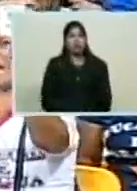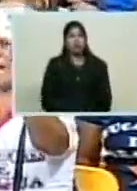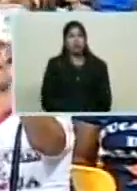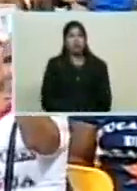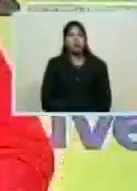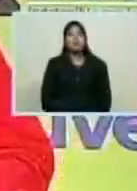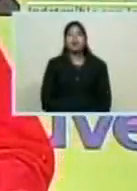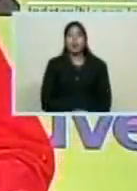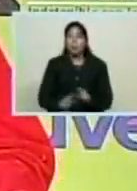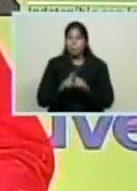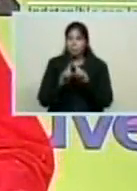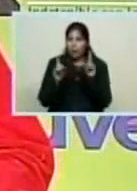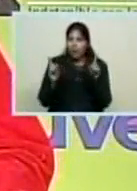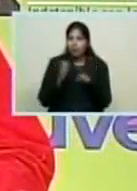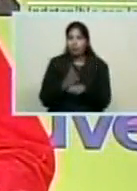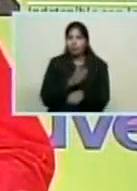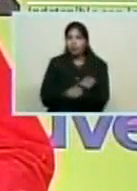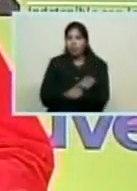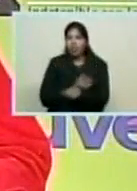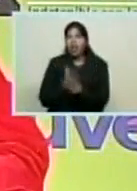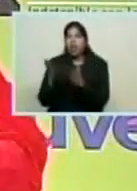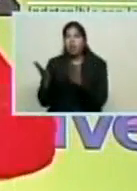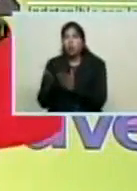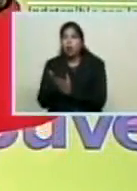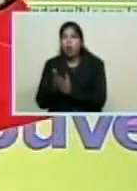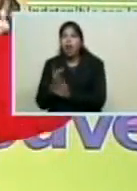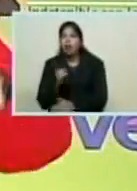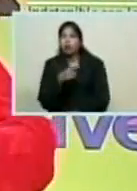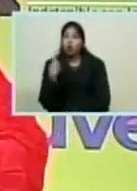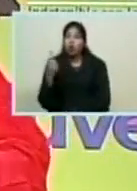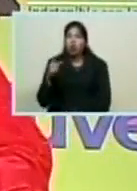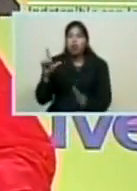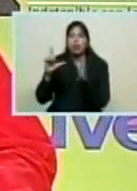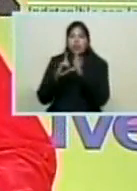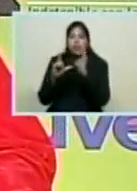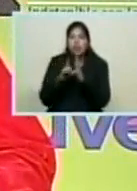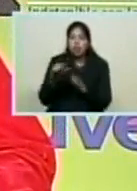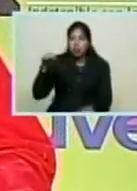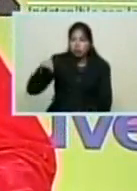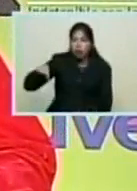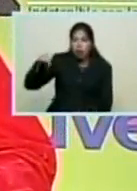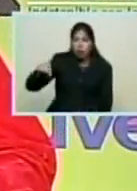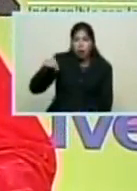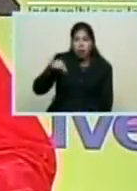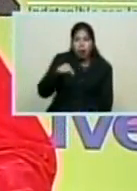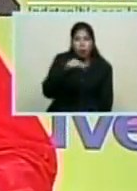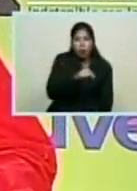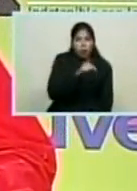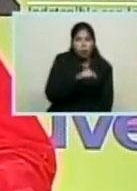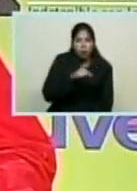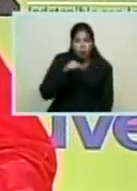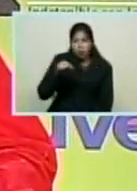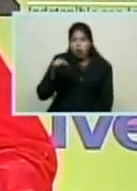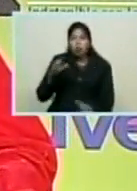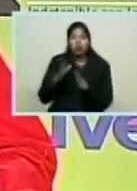Pero tenemos que garantizarlo, escuela por escuela, liceo por liceo, las asambleas del Plan de la Patria, y que